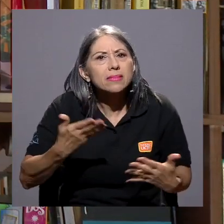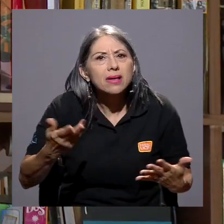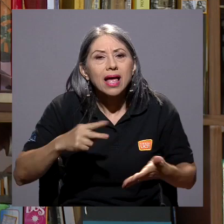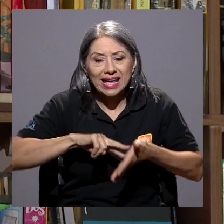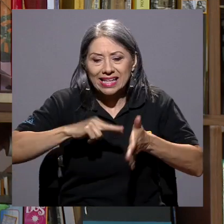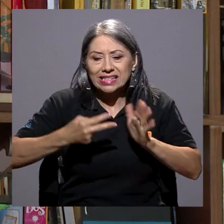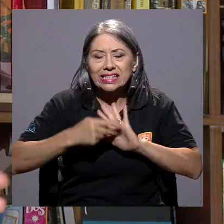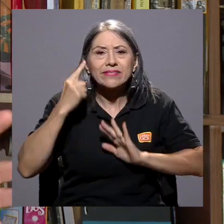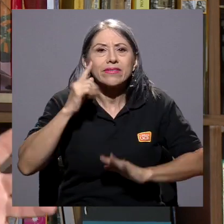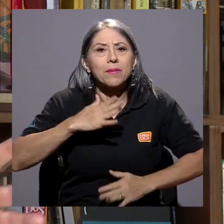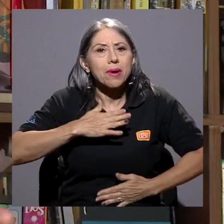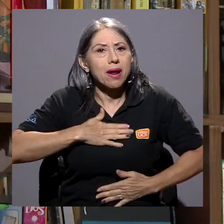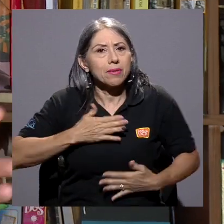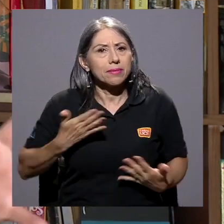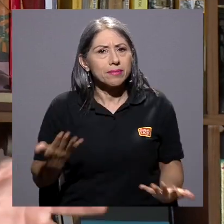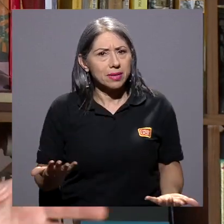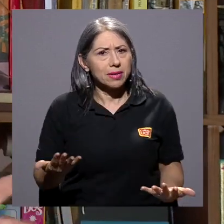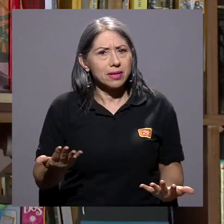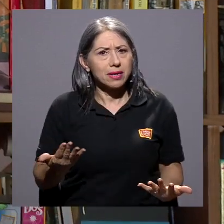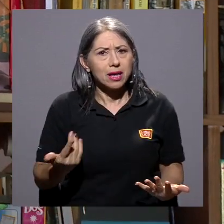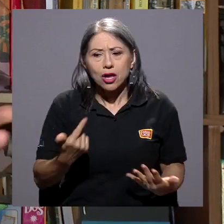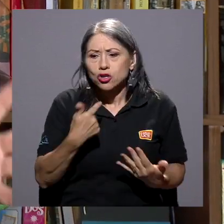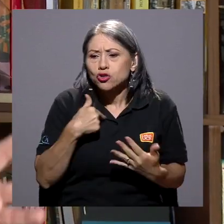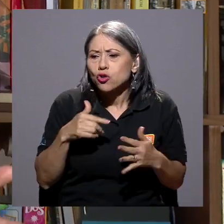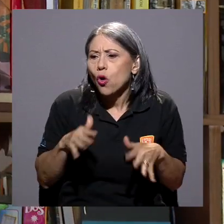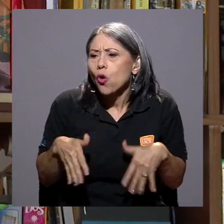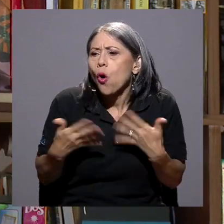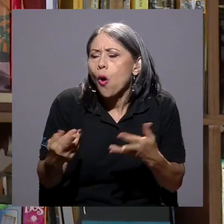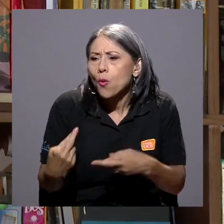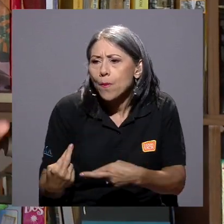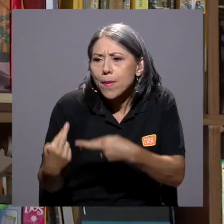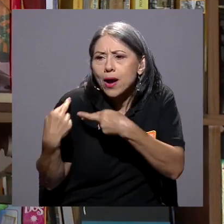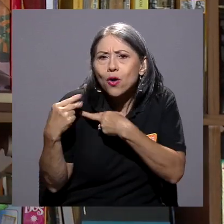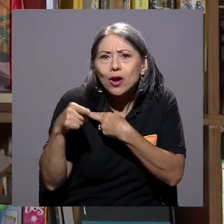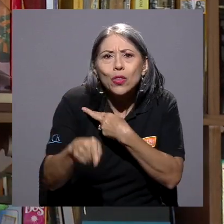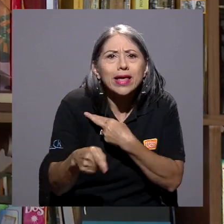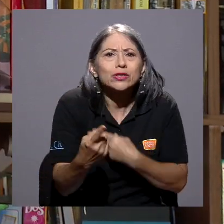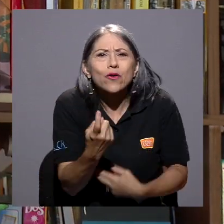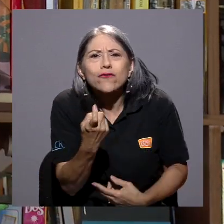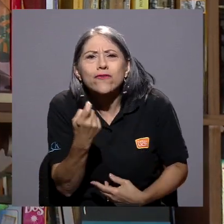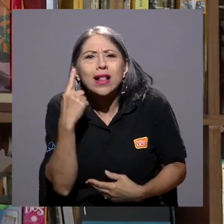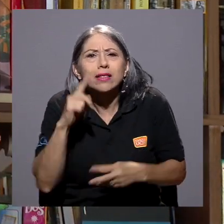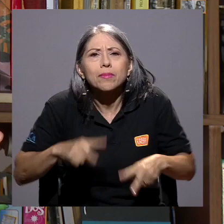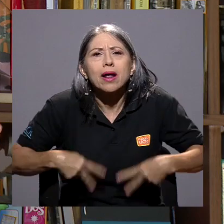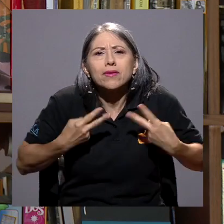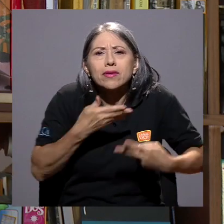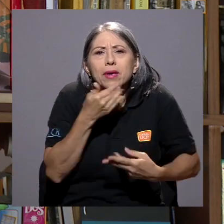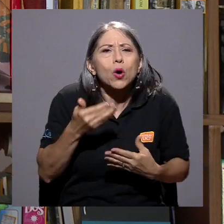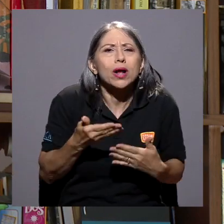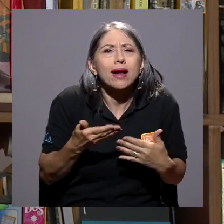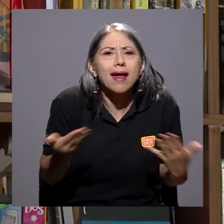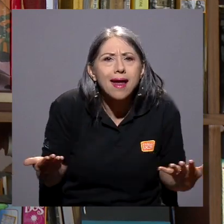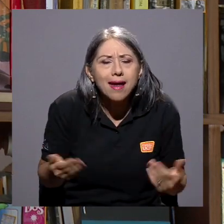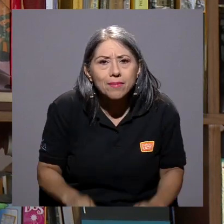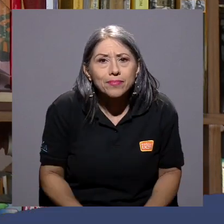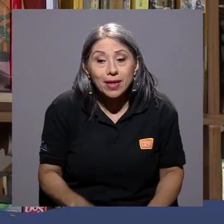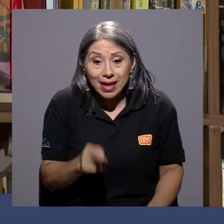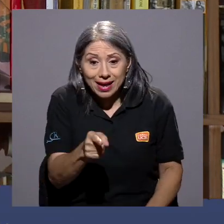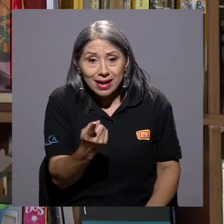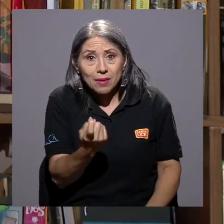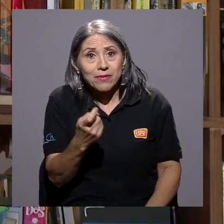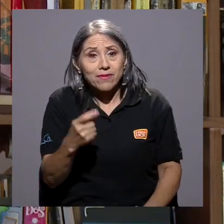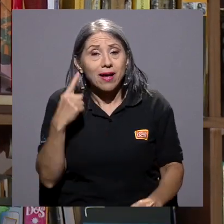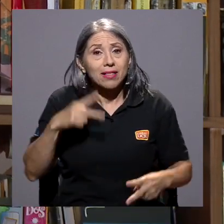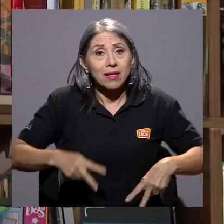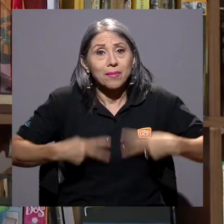para mí, de qué manera me hago cargo de esto, qué me falta para vivir mejor, cuánto de esto que me falta para